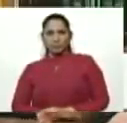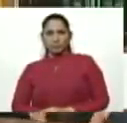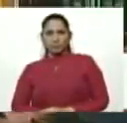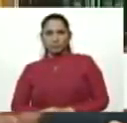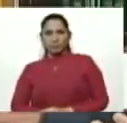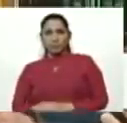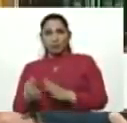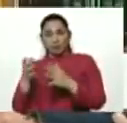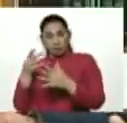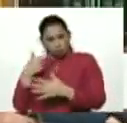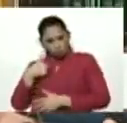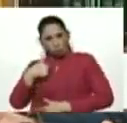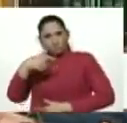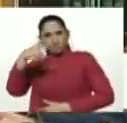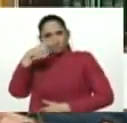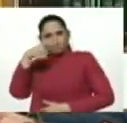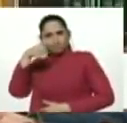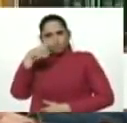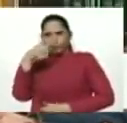He estado